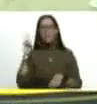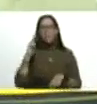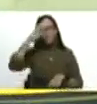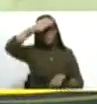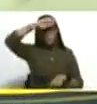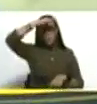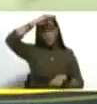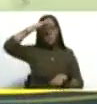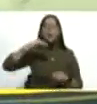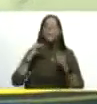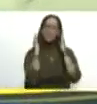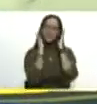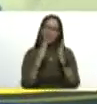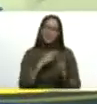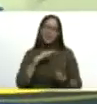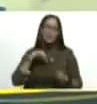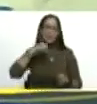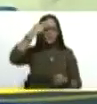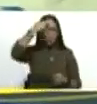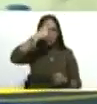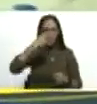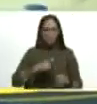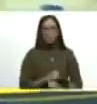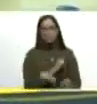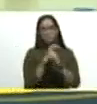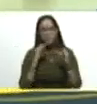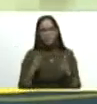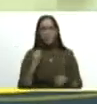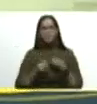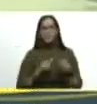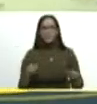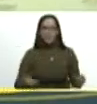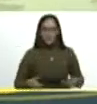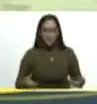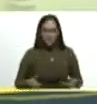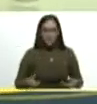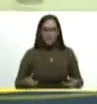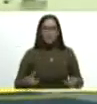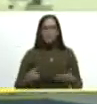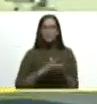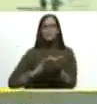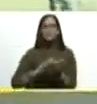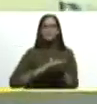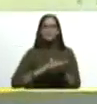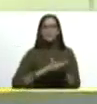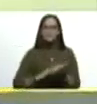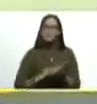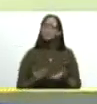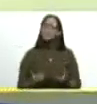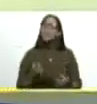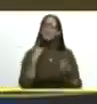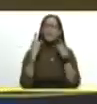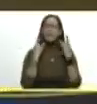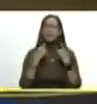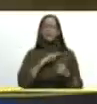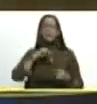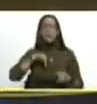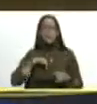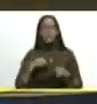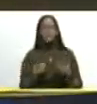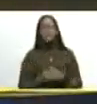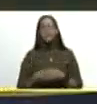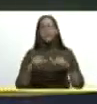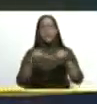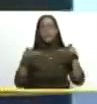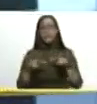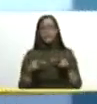cubano para atender a nuestra población. Por supuesto, así haciendo el esfuerzo para ir recuperando y reactivando también nuestros consultorios populares